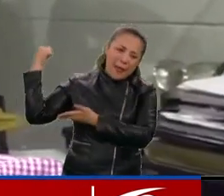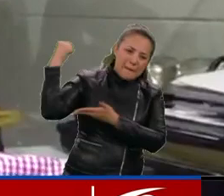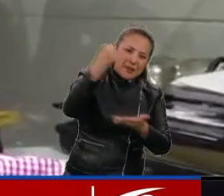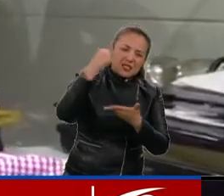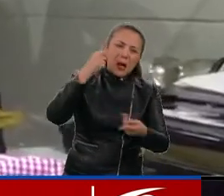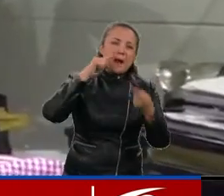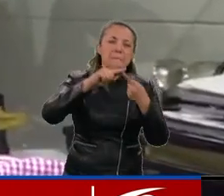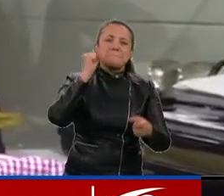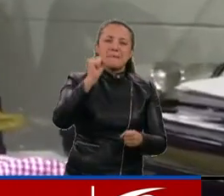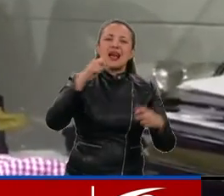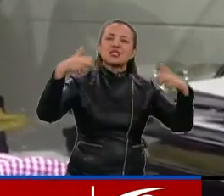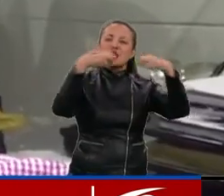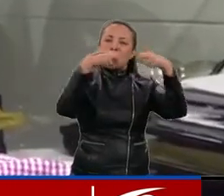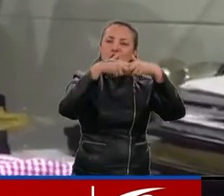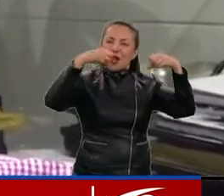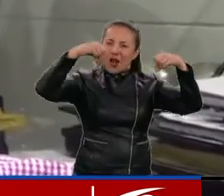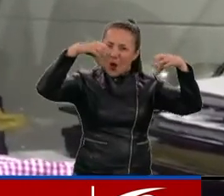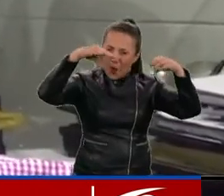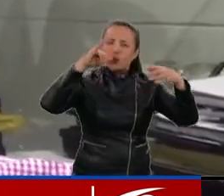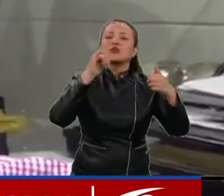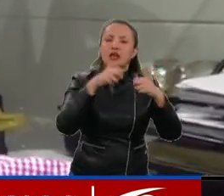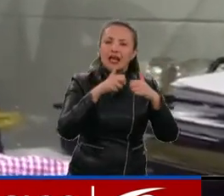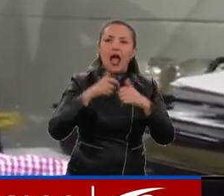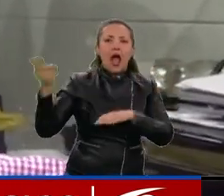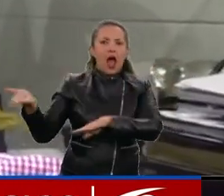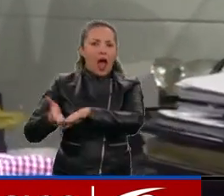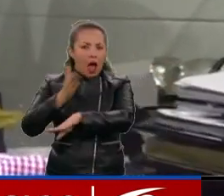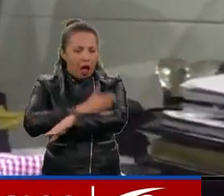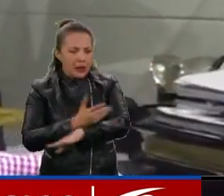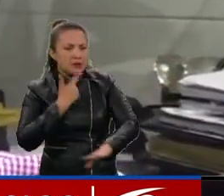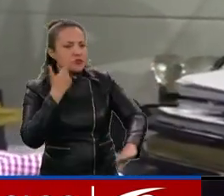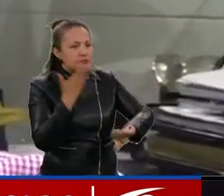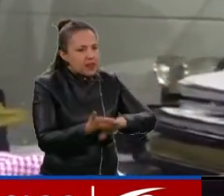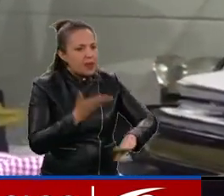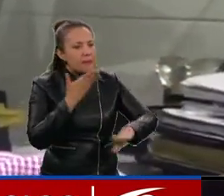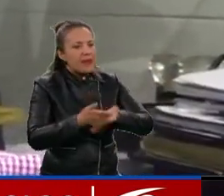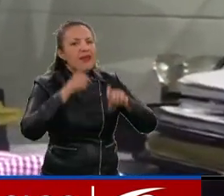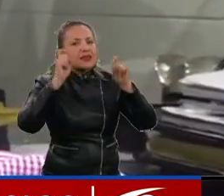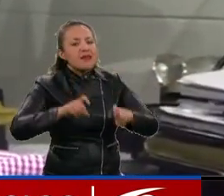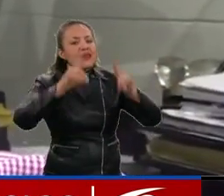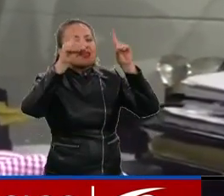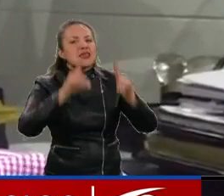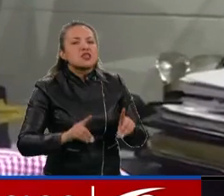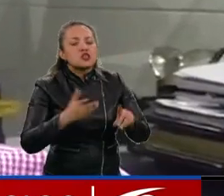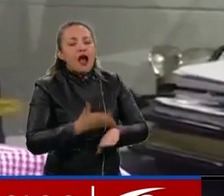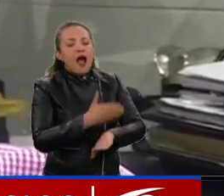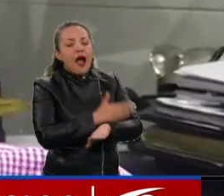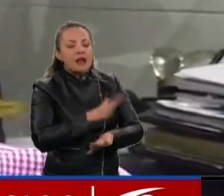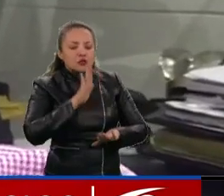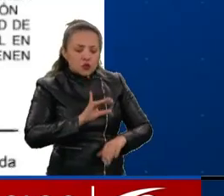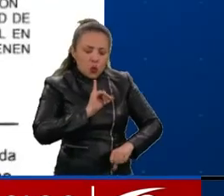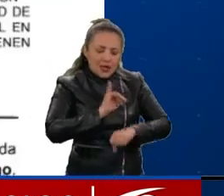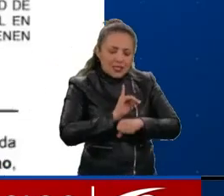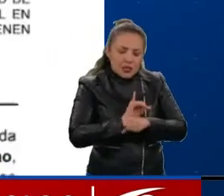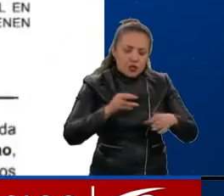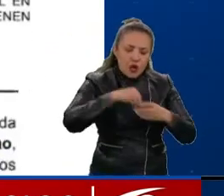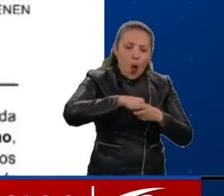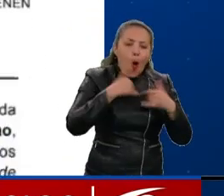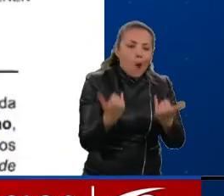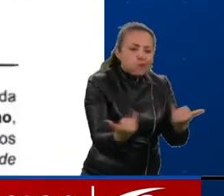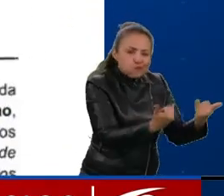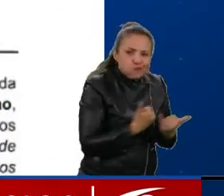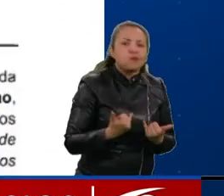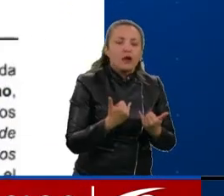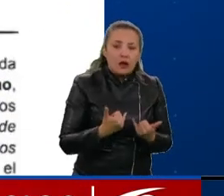energético que venían pidiendo de tiempo atrás que las decisiones se tomaran sobre la base de la institucionalidad existente. De